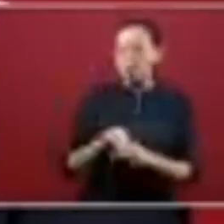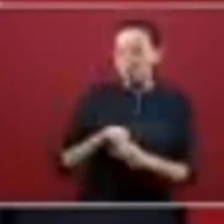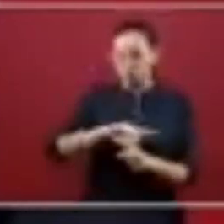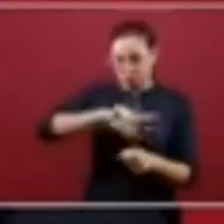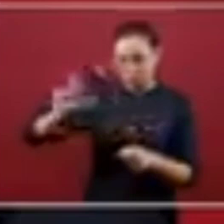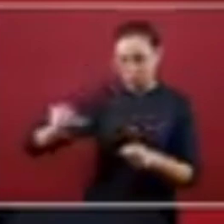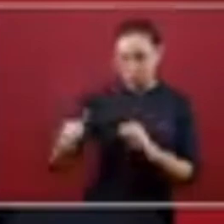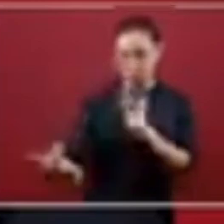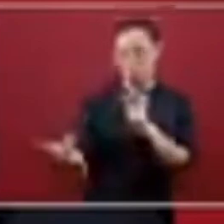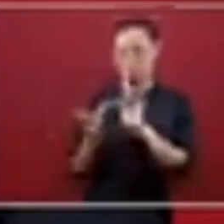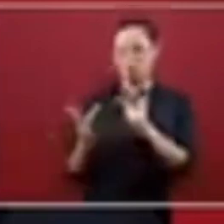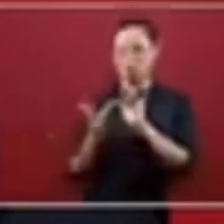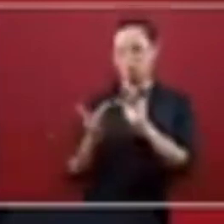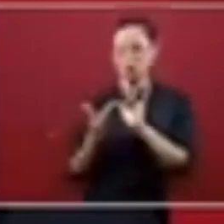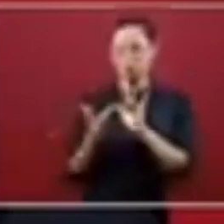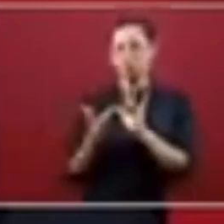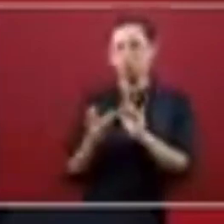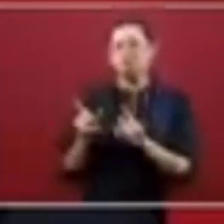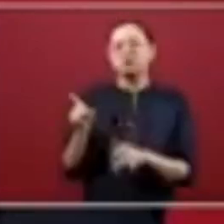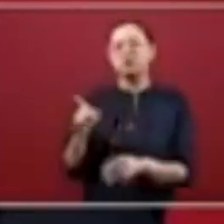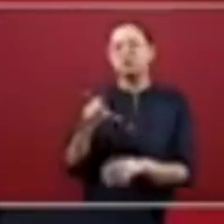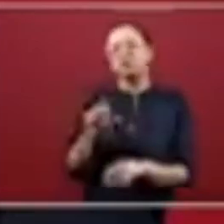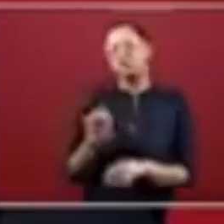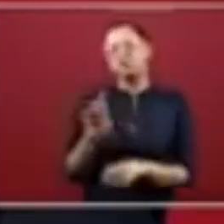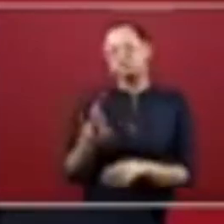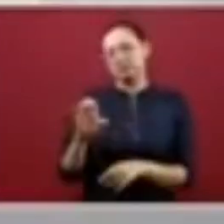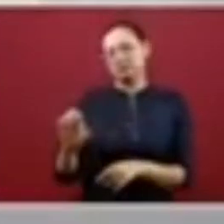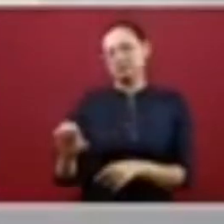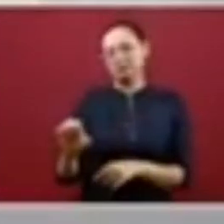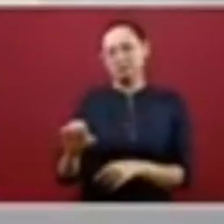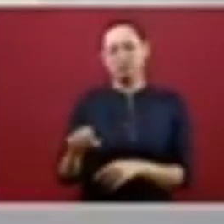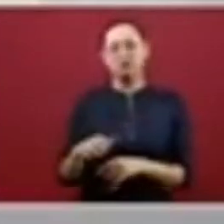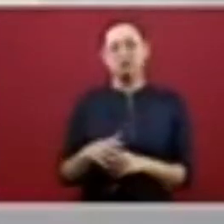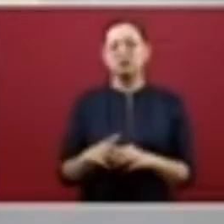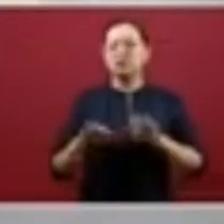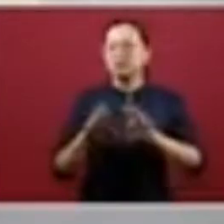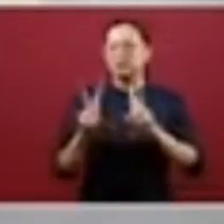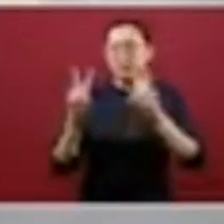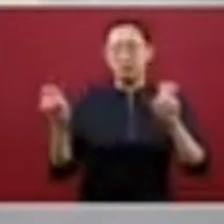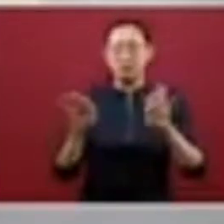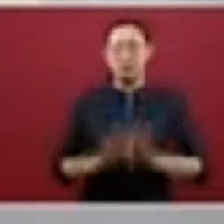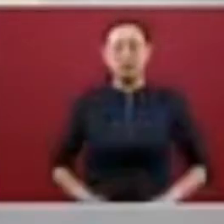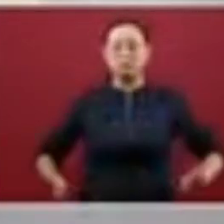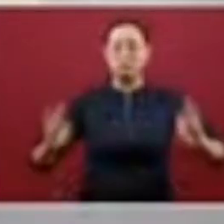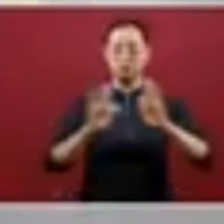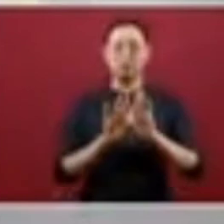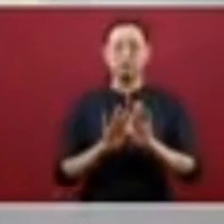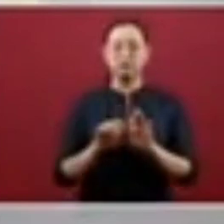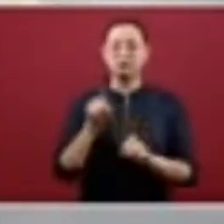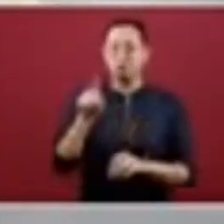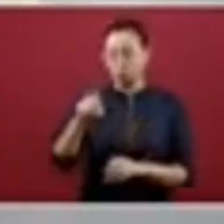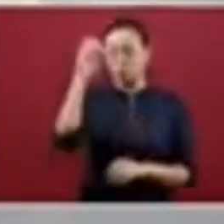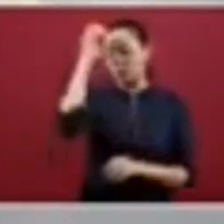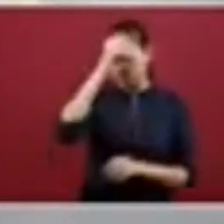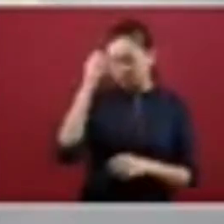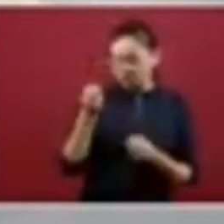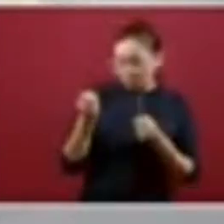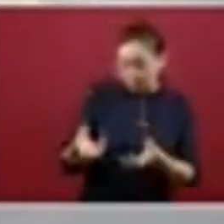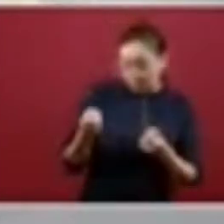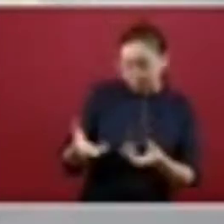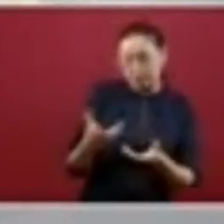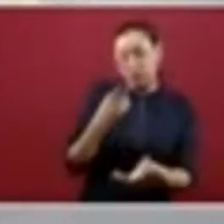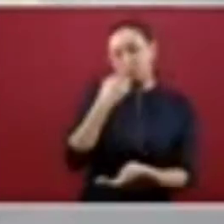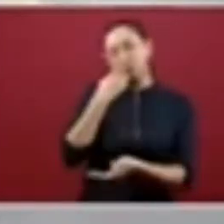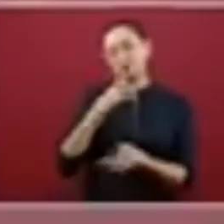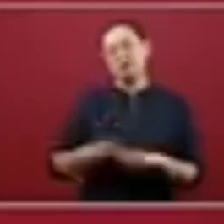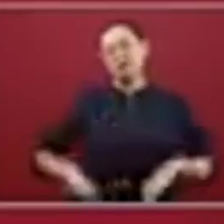parte de la Secretaría de Relaciones Exteriores y nos importan mucho los comentarios y las aportaciones.